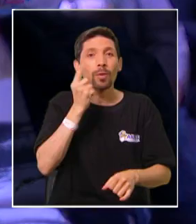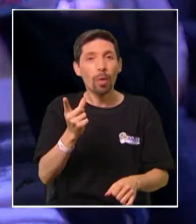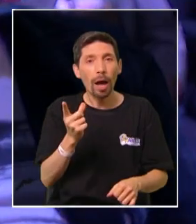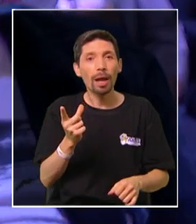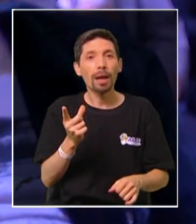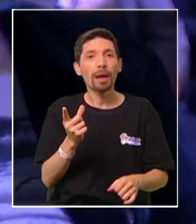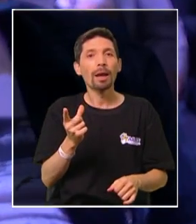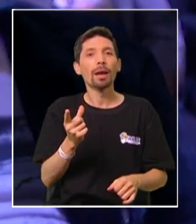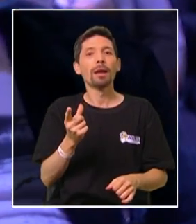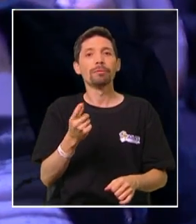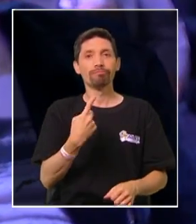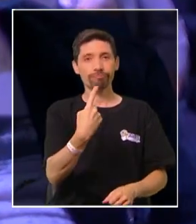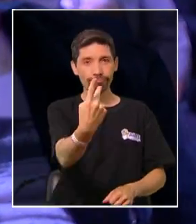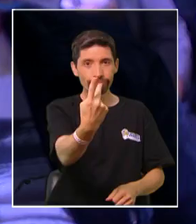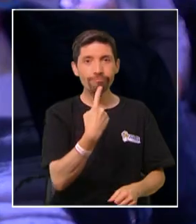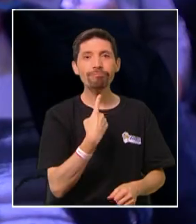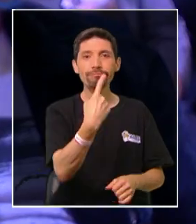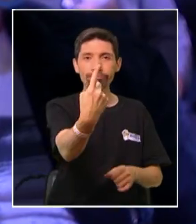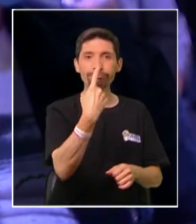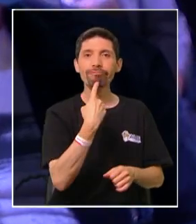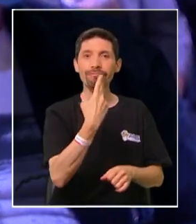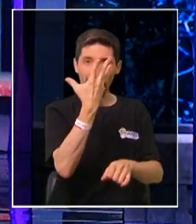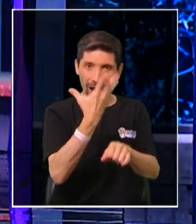Nos tenemos el uno al otro.